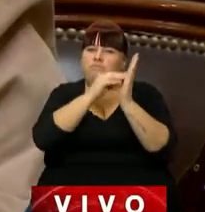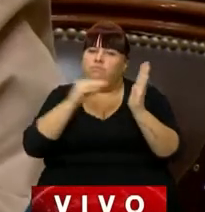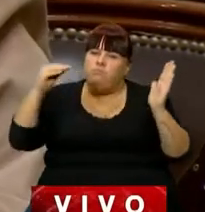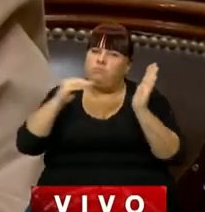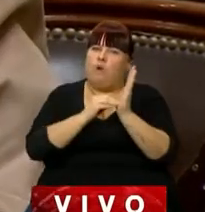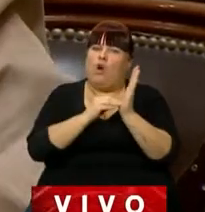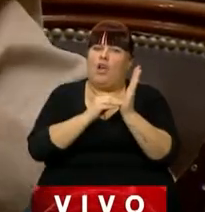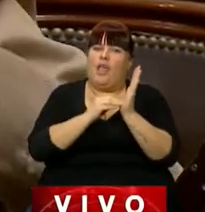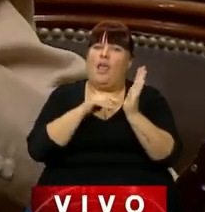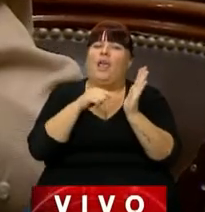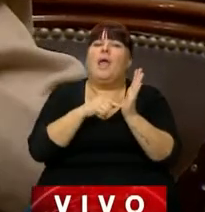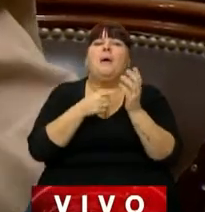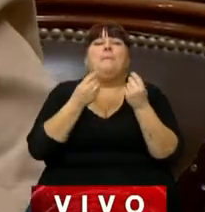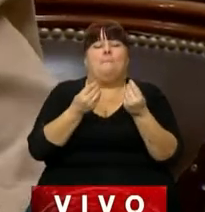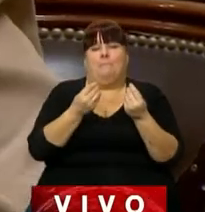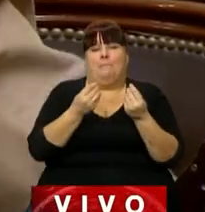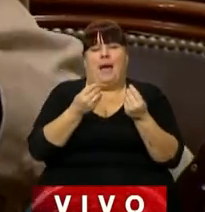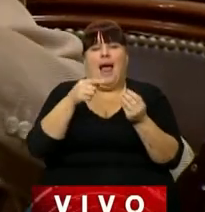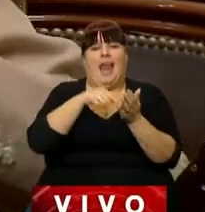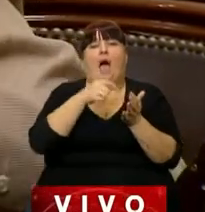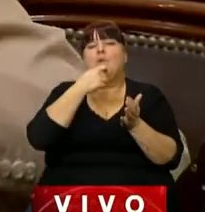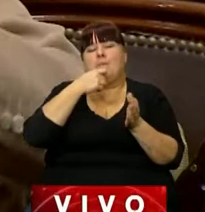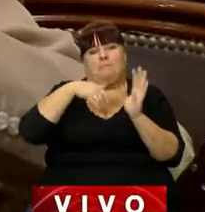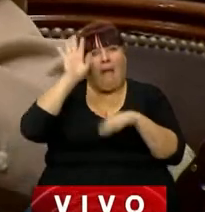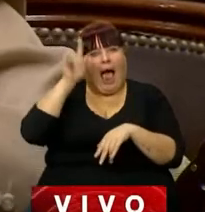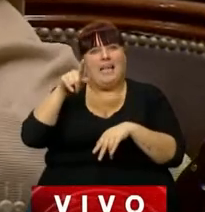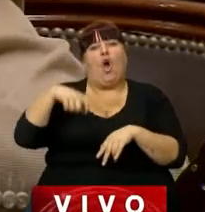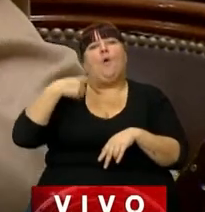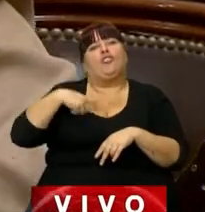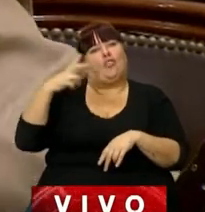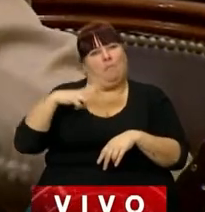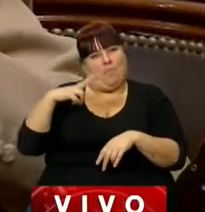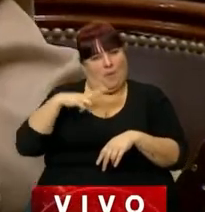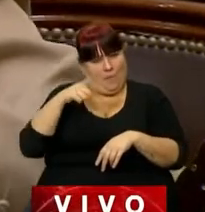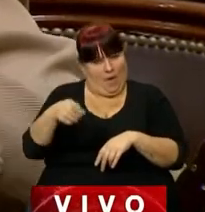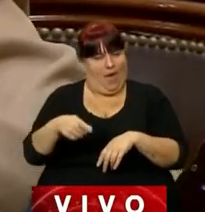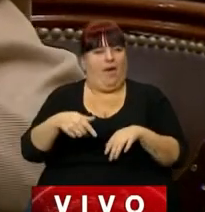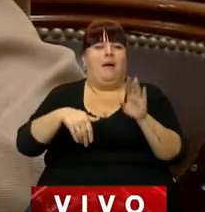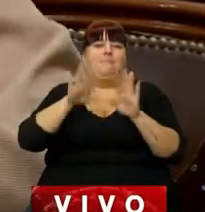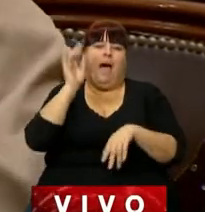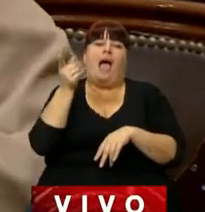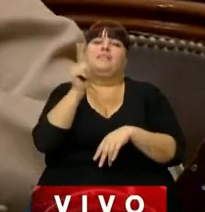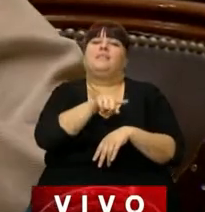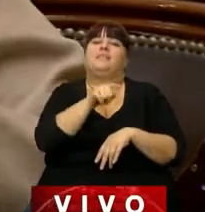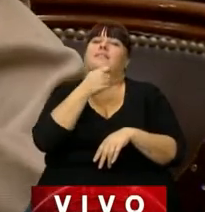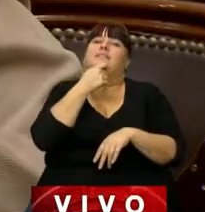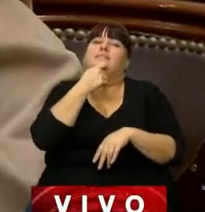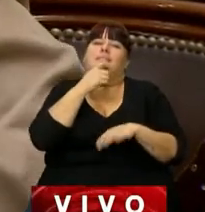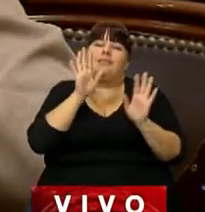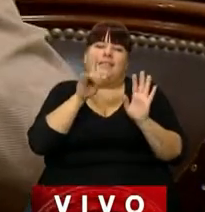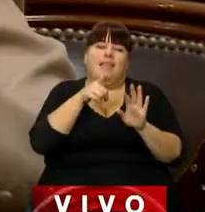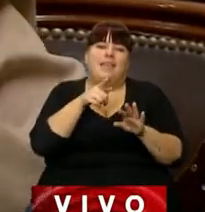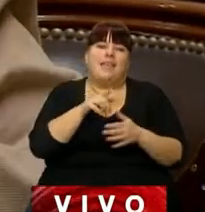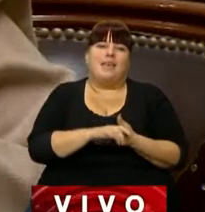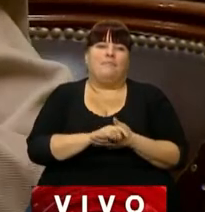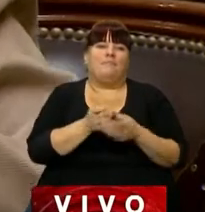fije precisamente para que justamente, en especial las prepagas, en especial aquellos que, en todo caso,